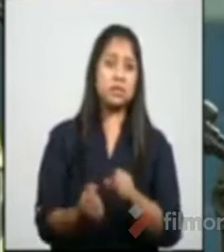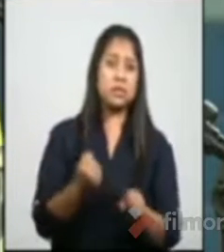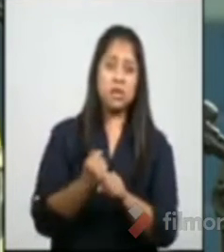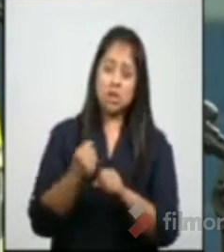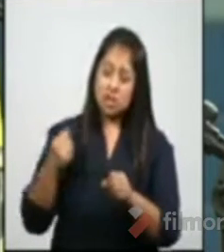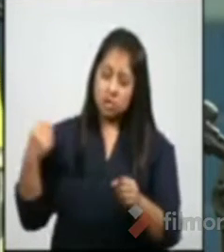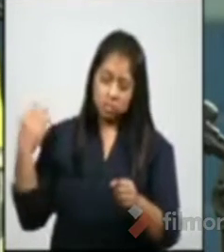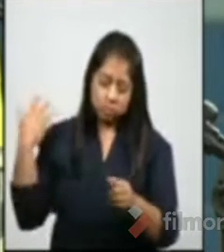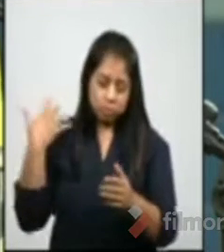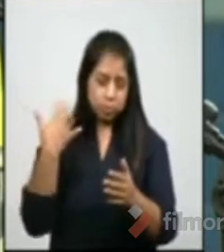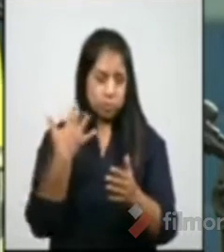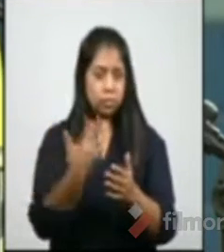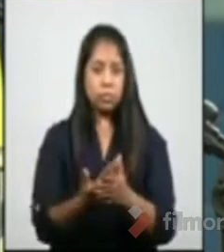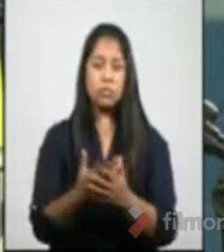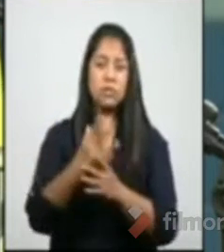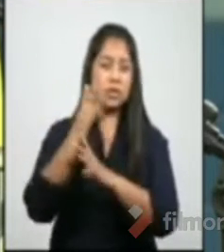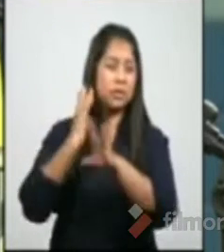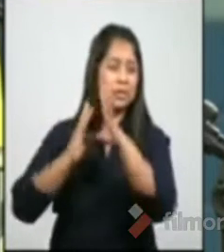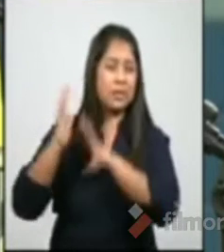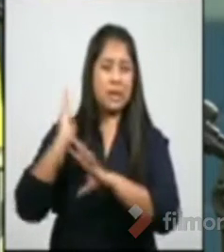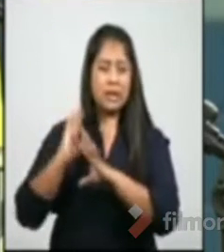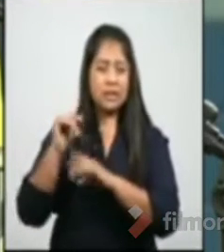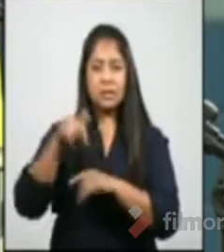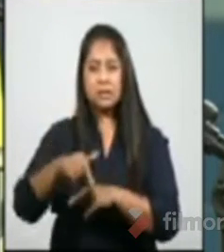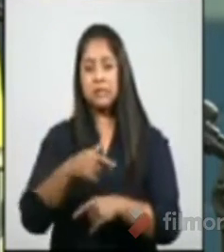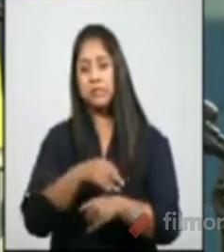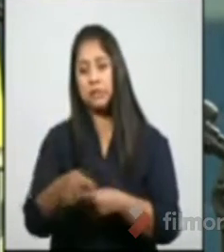en este pueblo maravilloso.